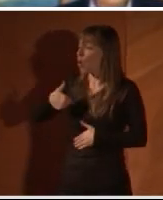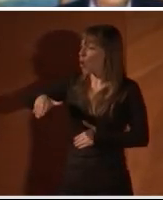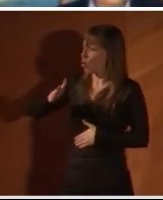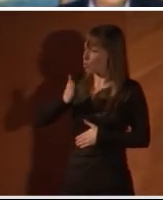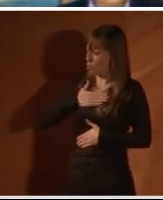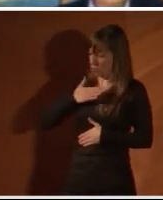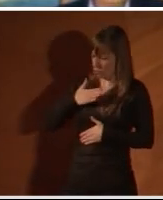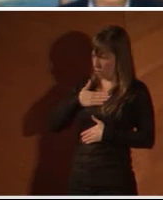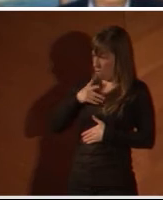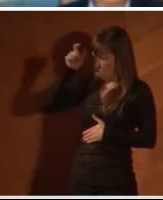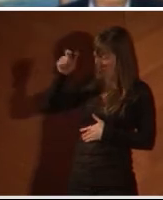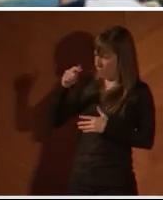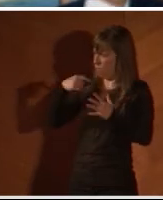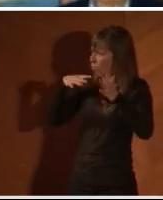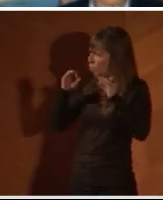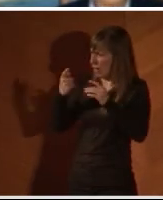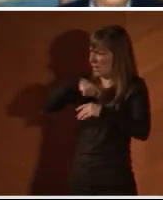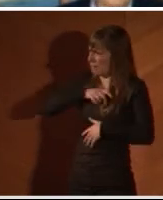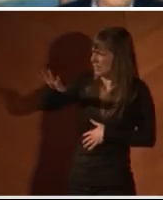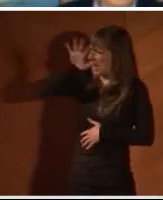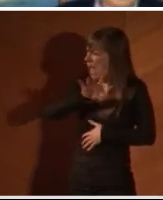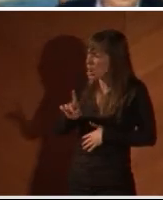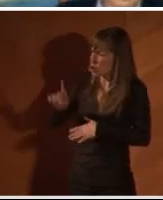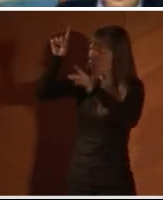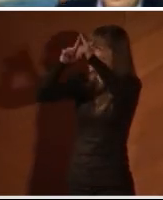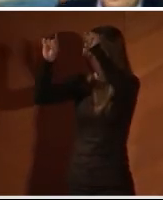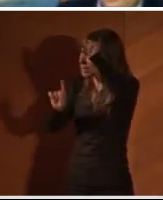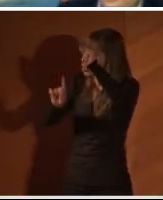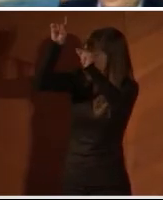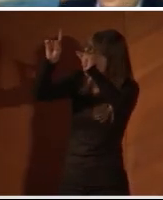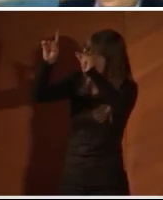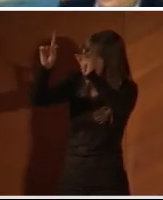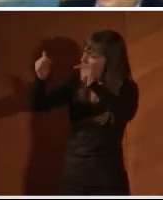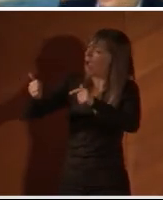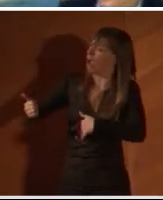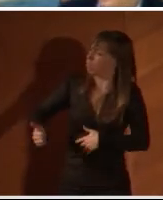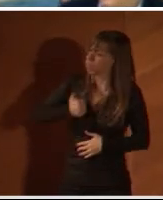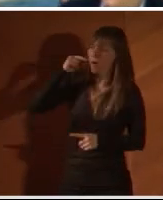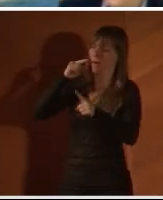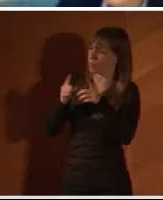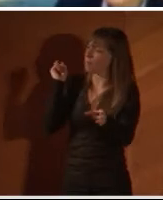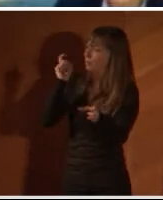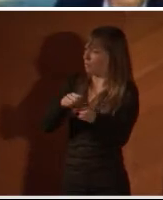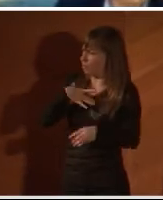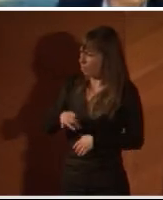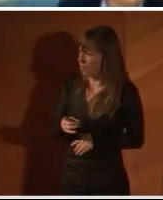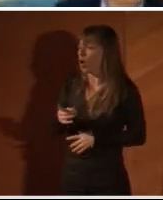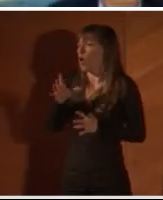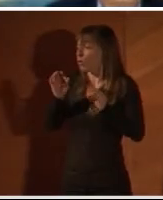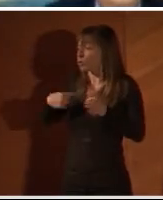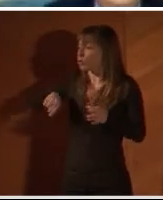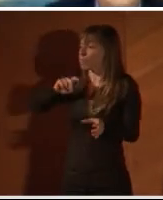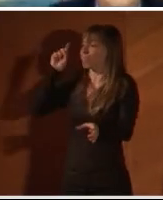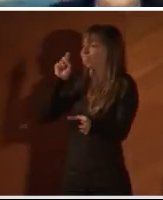norte, tenga la oportunidad de participar en esta experiencia participativa y colaborativa. Nuestras dificultades de participación